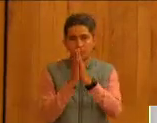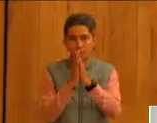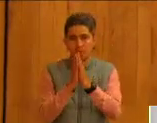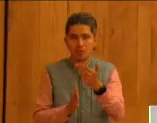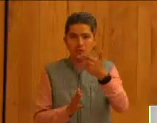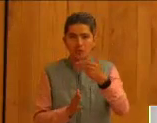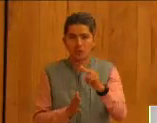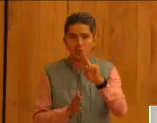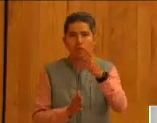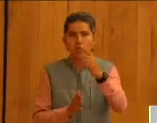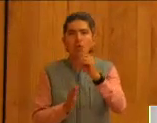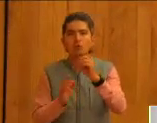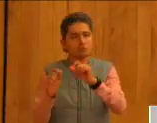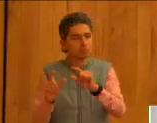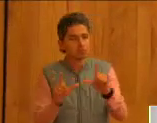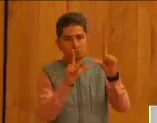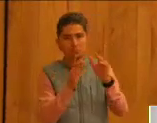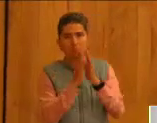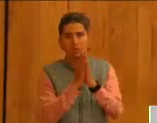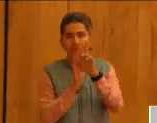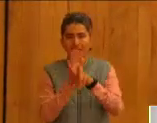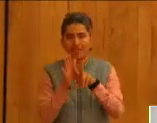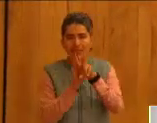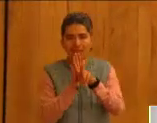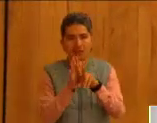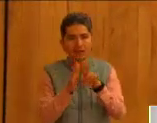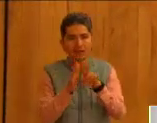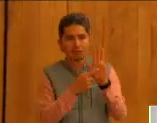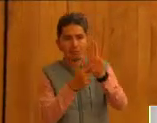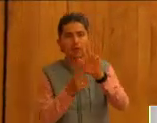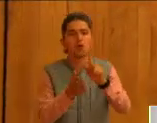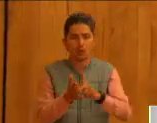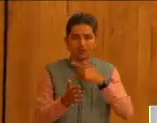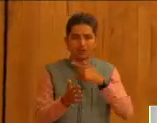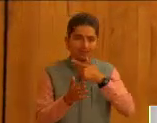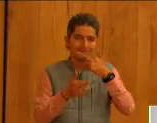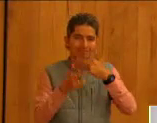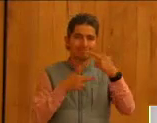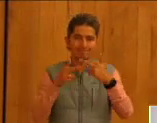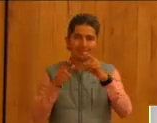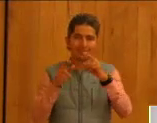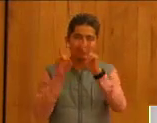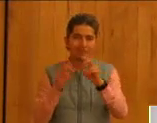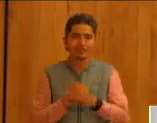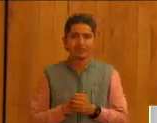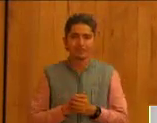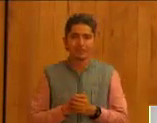a pedirle a Hugo si nos hace favor de proyectar el primer video y vuelvo a la frase